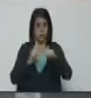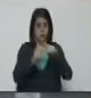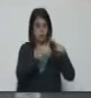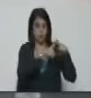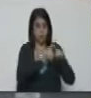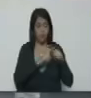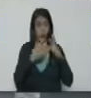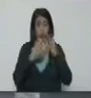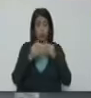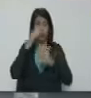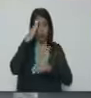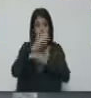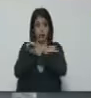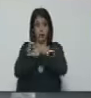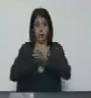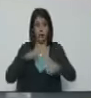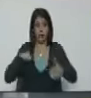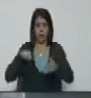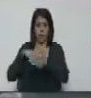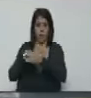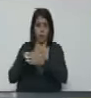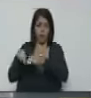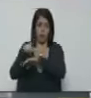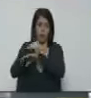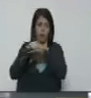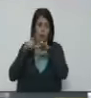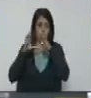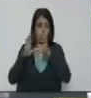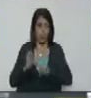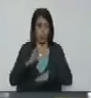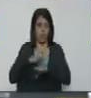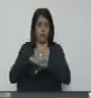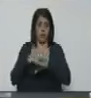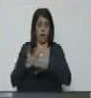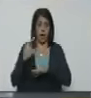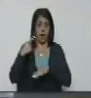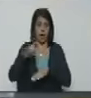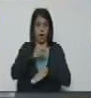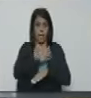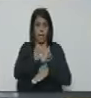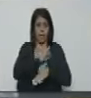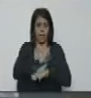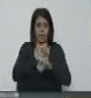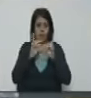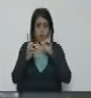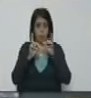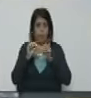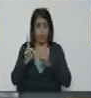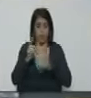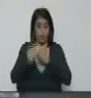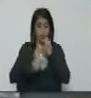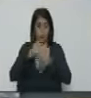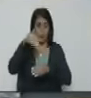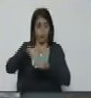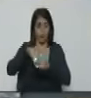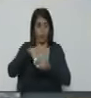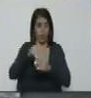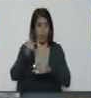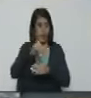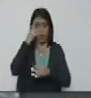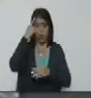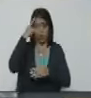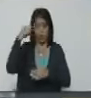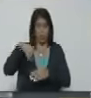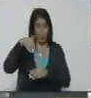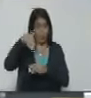muchos militares para un golpe de Estado, porque le tienen miedo al debate electoral y no creen en el voto